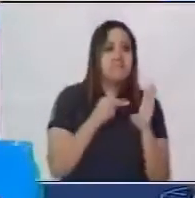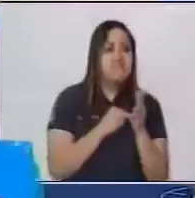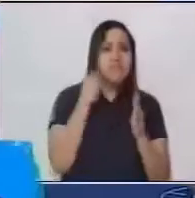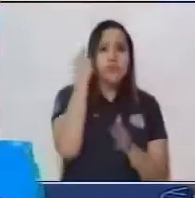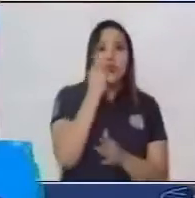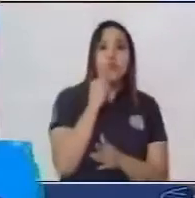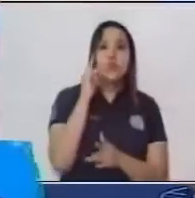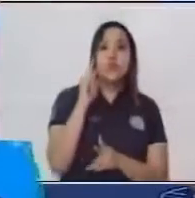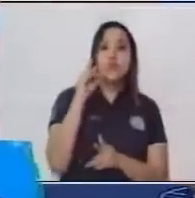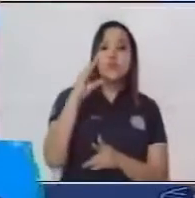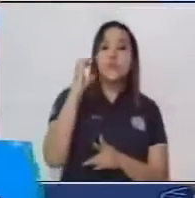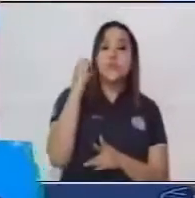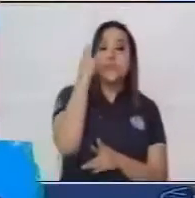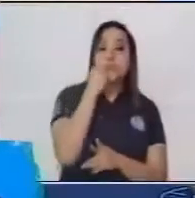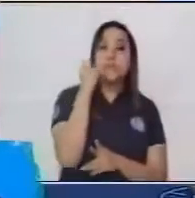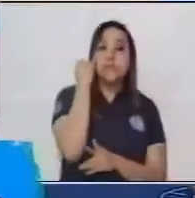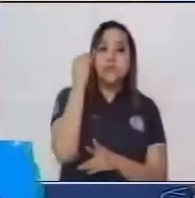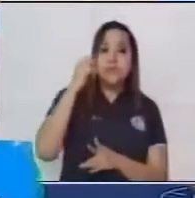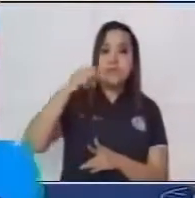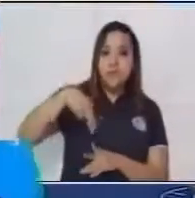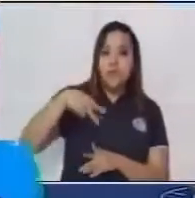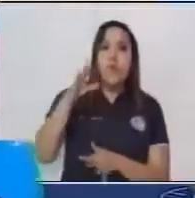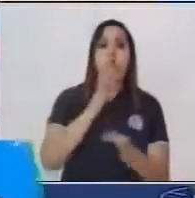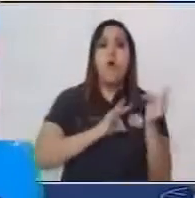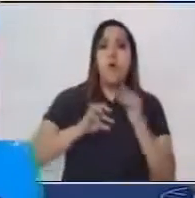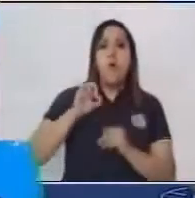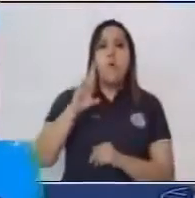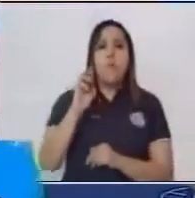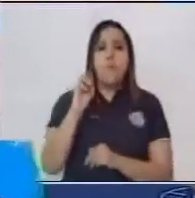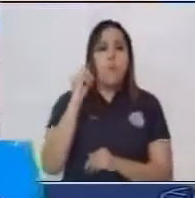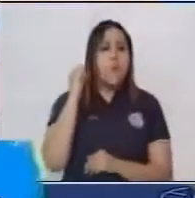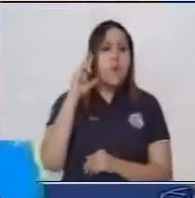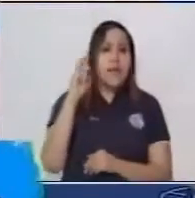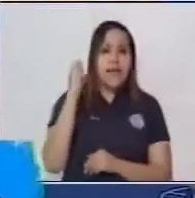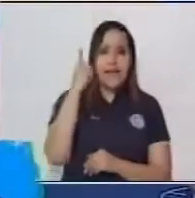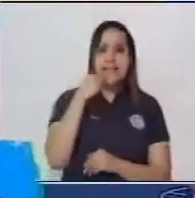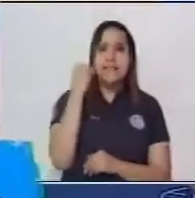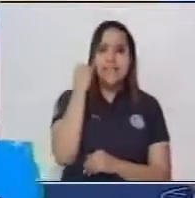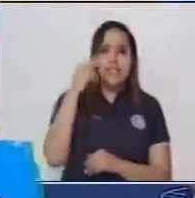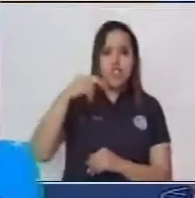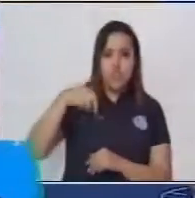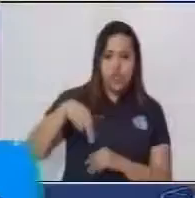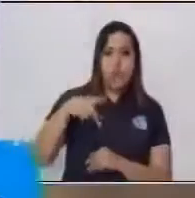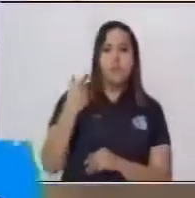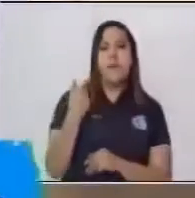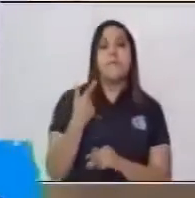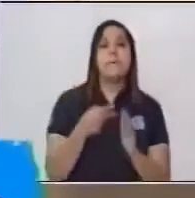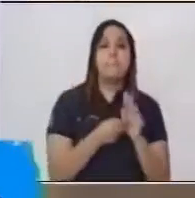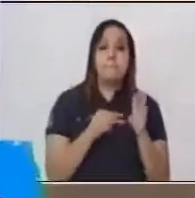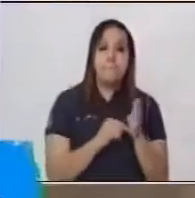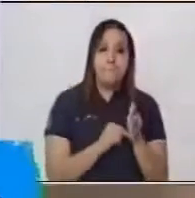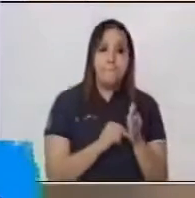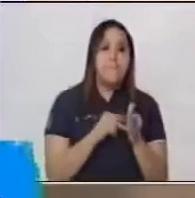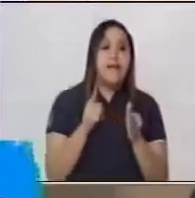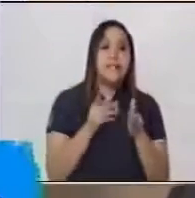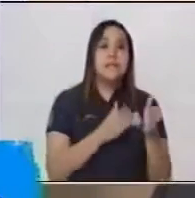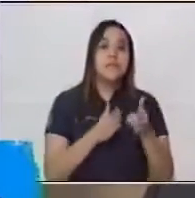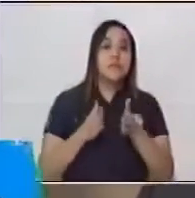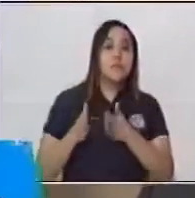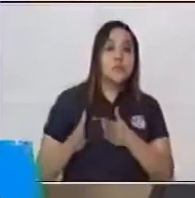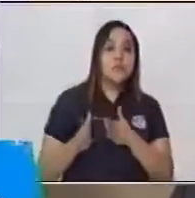una sucesión o qué es una progresión? Muy bien. Una sucesión es una